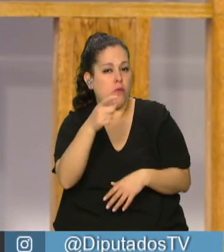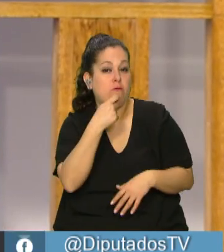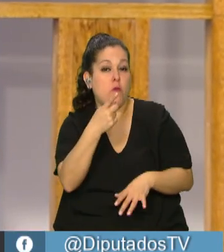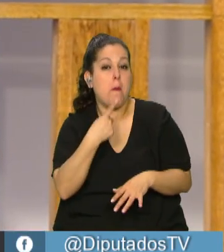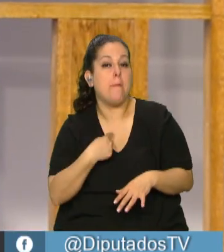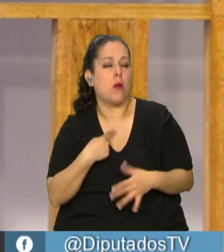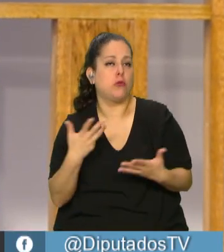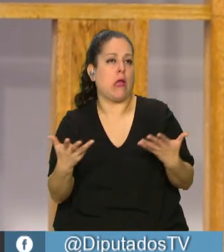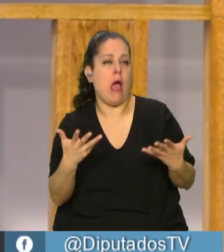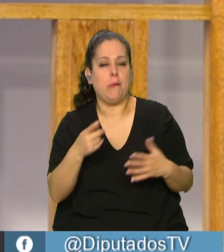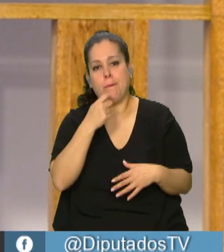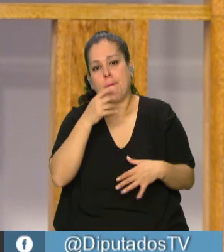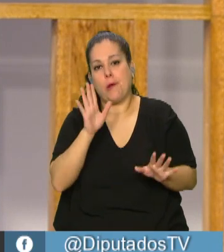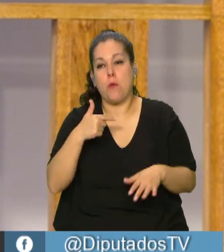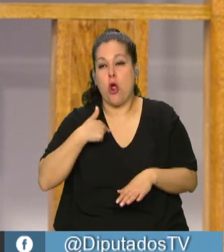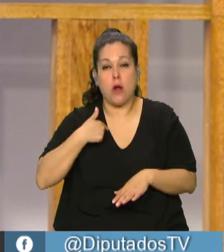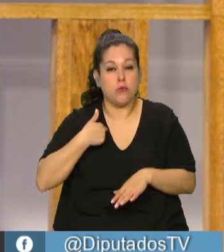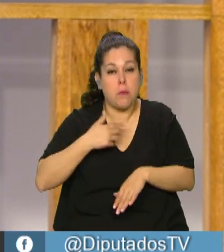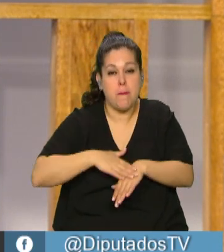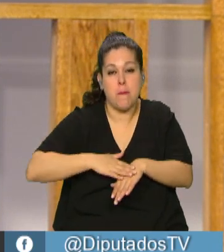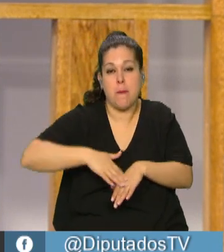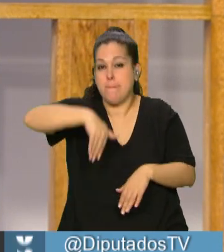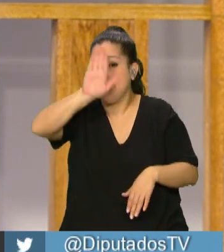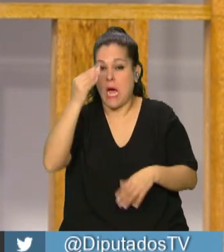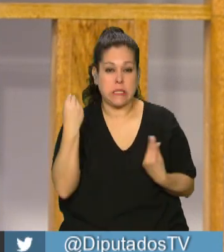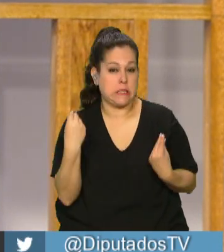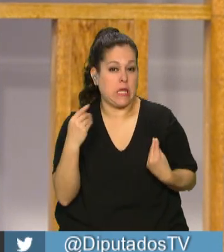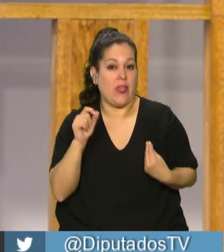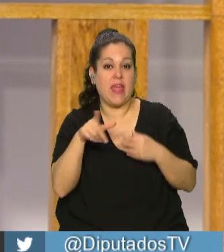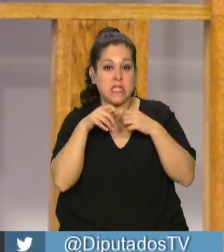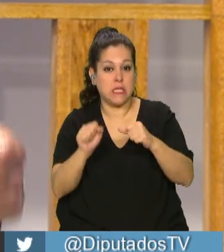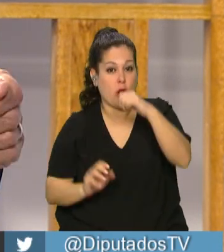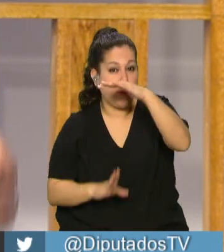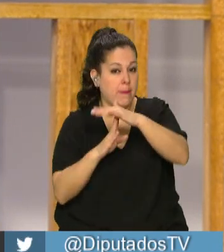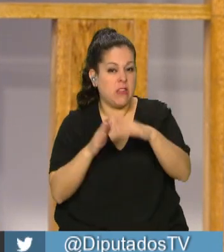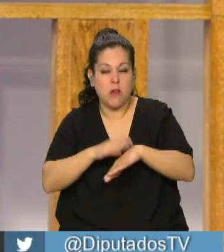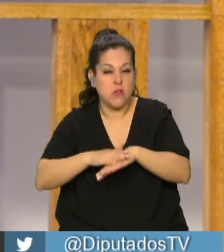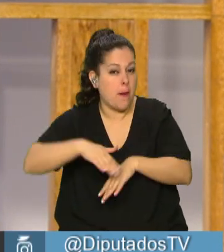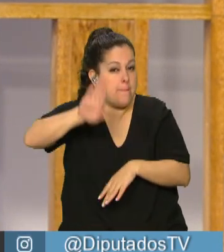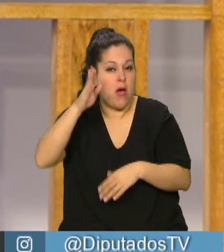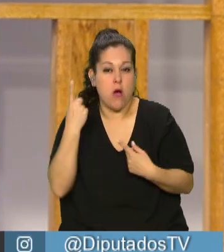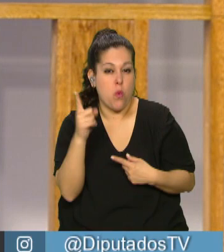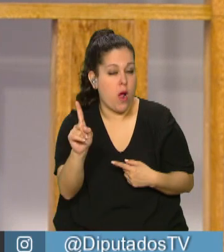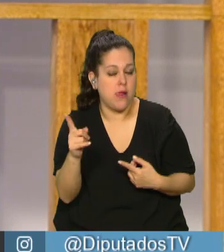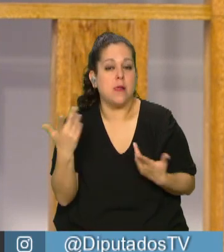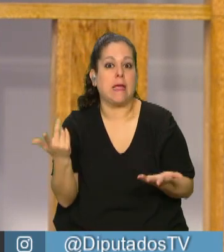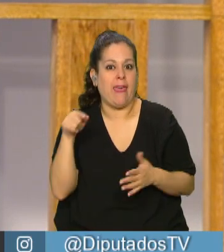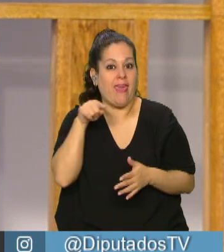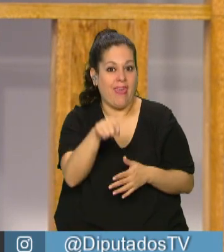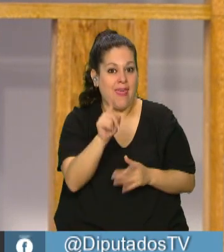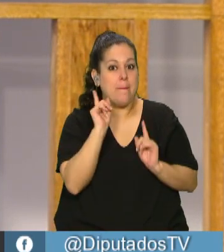es la mayor responsabilidad de un secretario parlamentario, es que esto que firmó